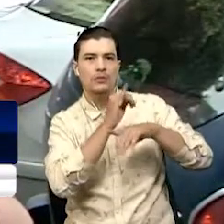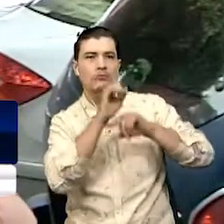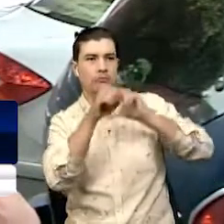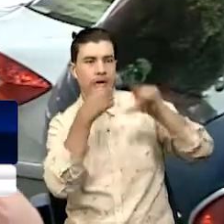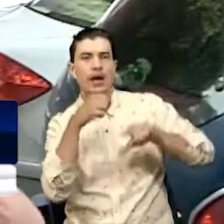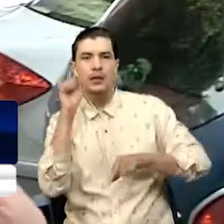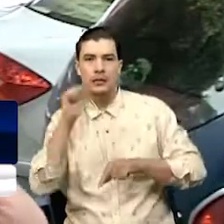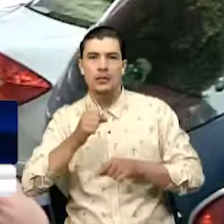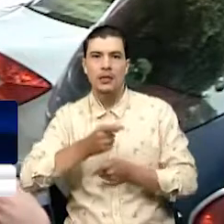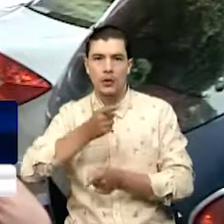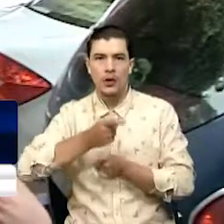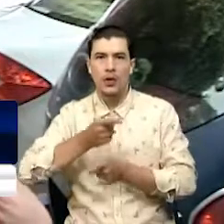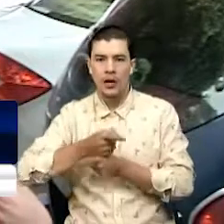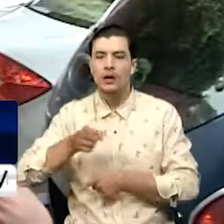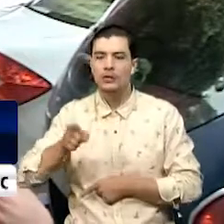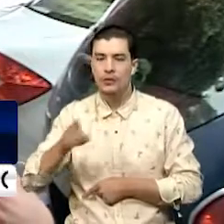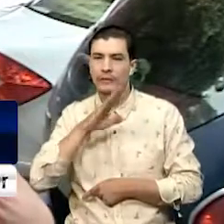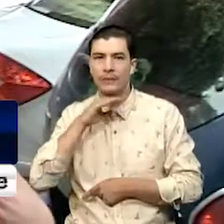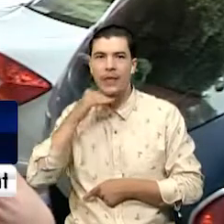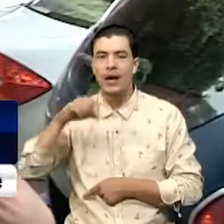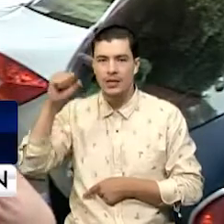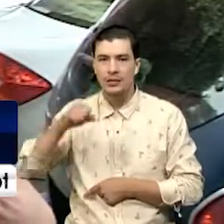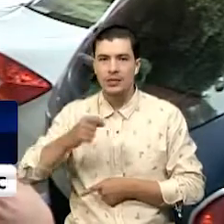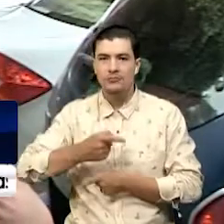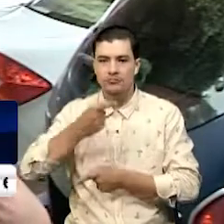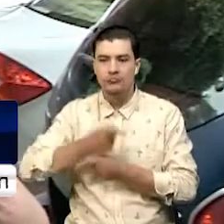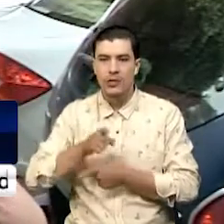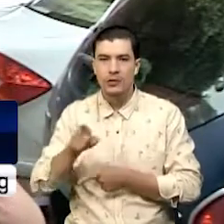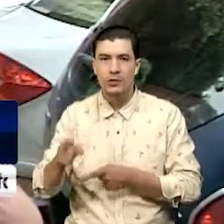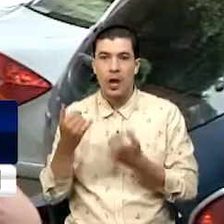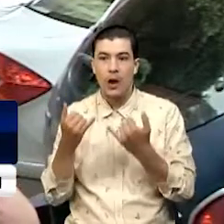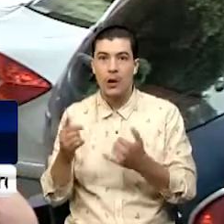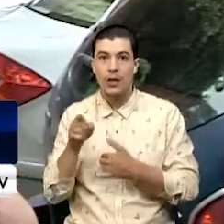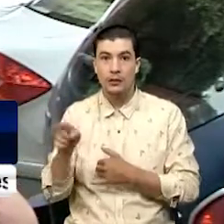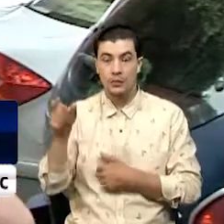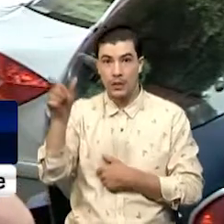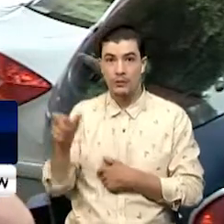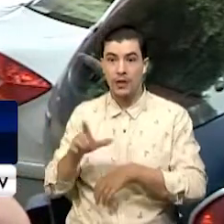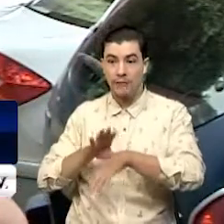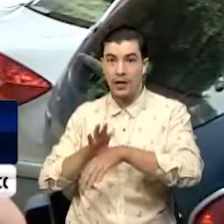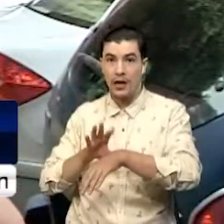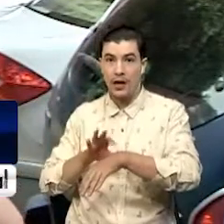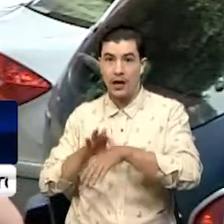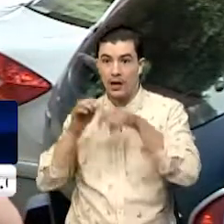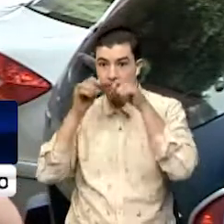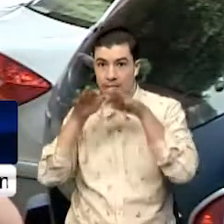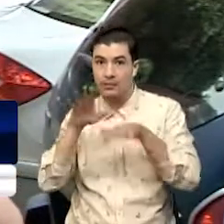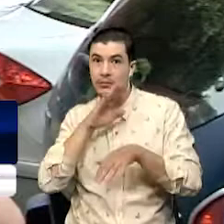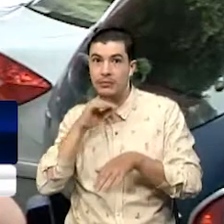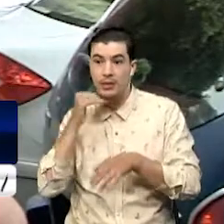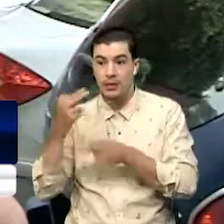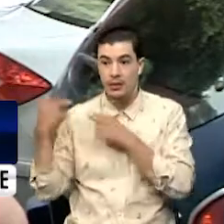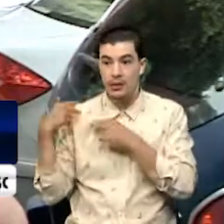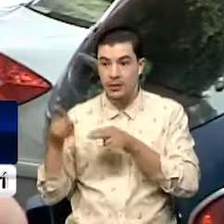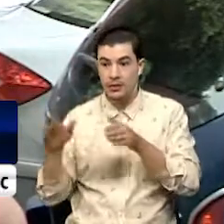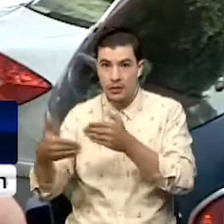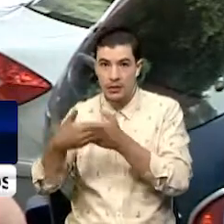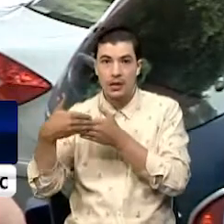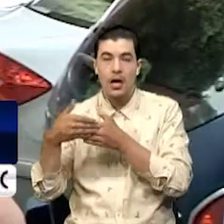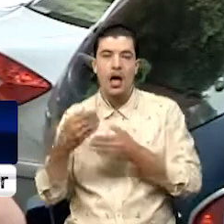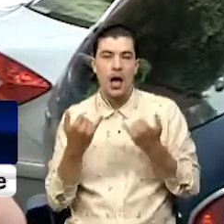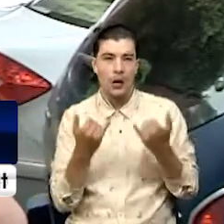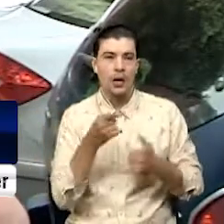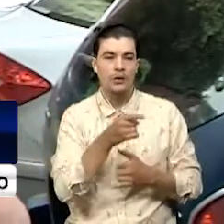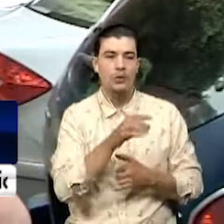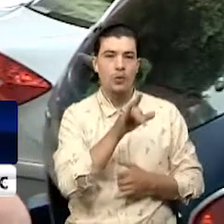había sido confirmado ese caso la epidemia comentó también que tenemos dos niños en la unidad de